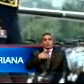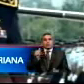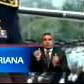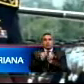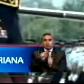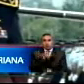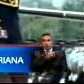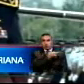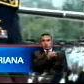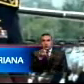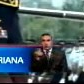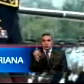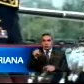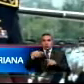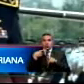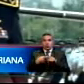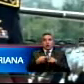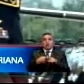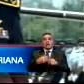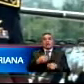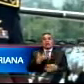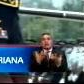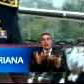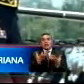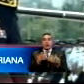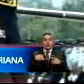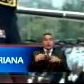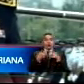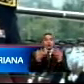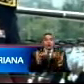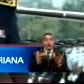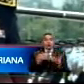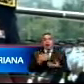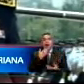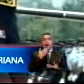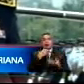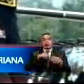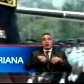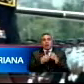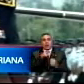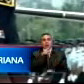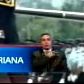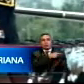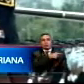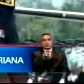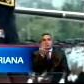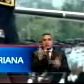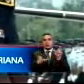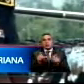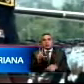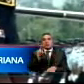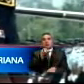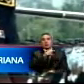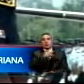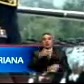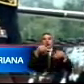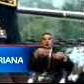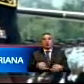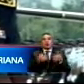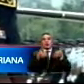a ustedes cuando se pretenda cometer una injusticia por el